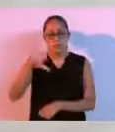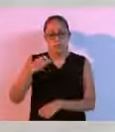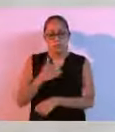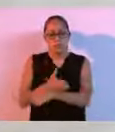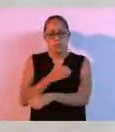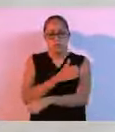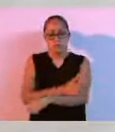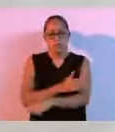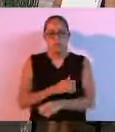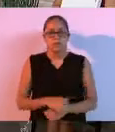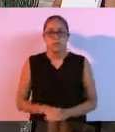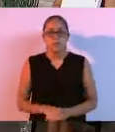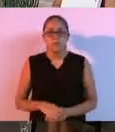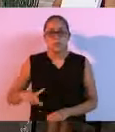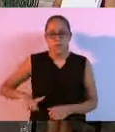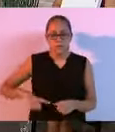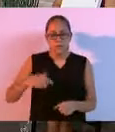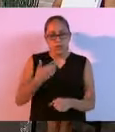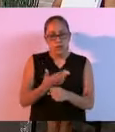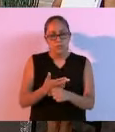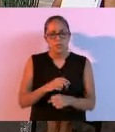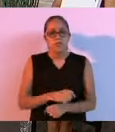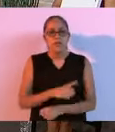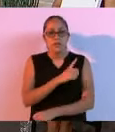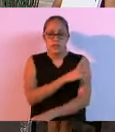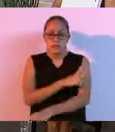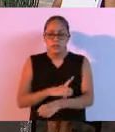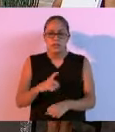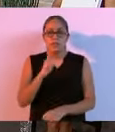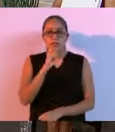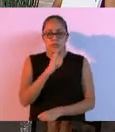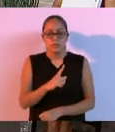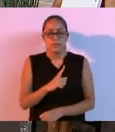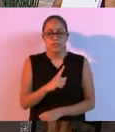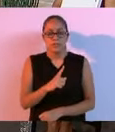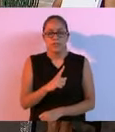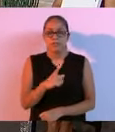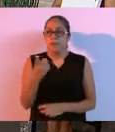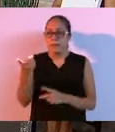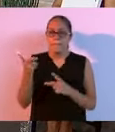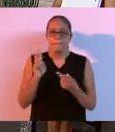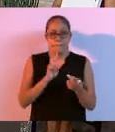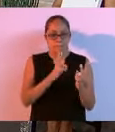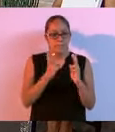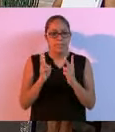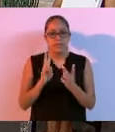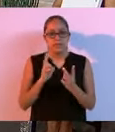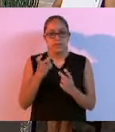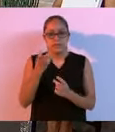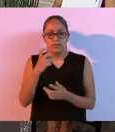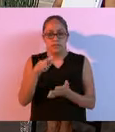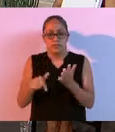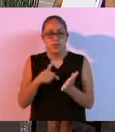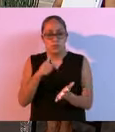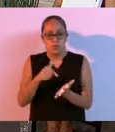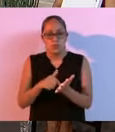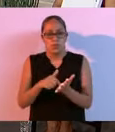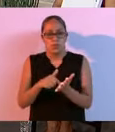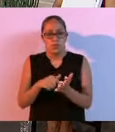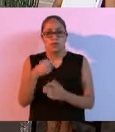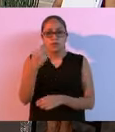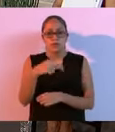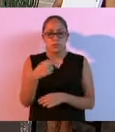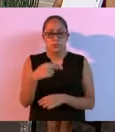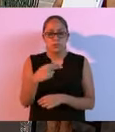señor gobernador, delegado, sobre todo pues las vecinas de estas colonias, lo que es la colonia